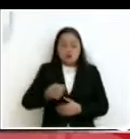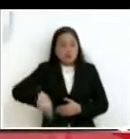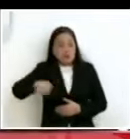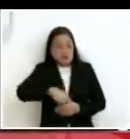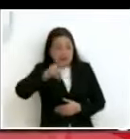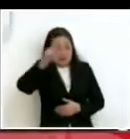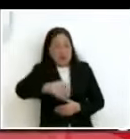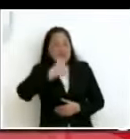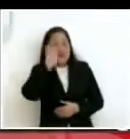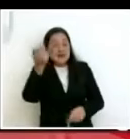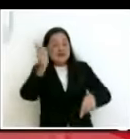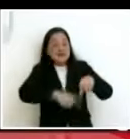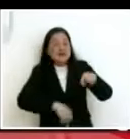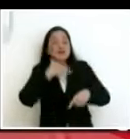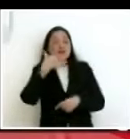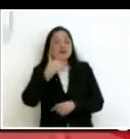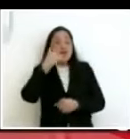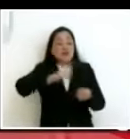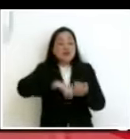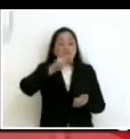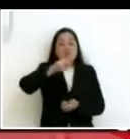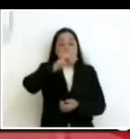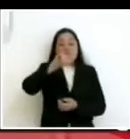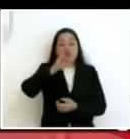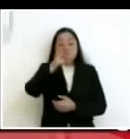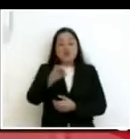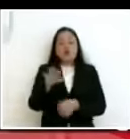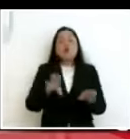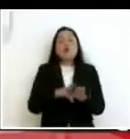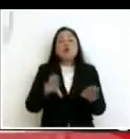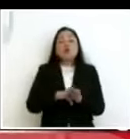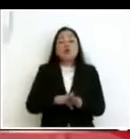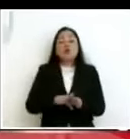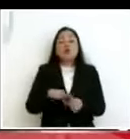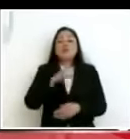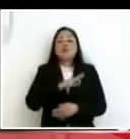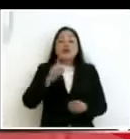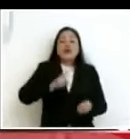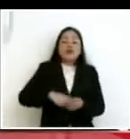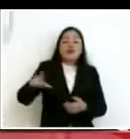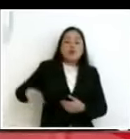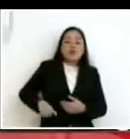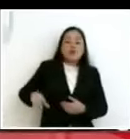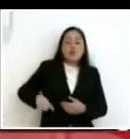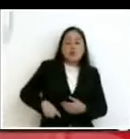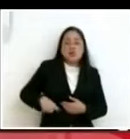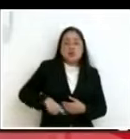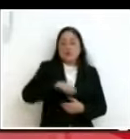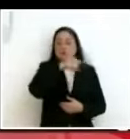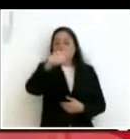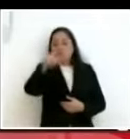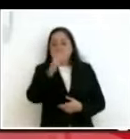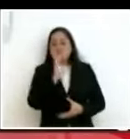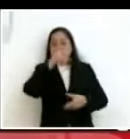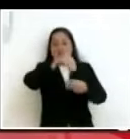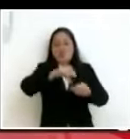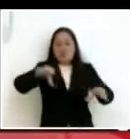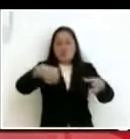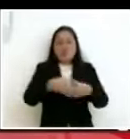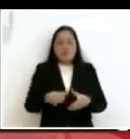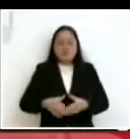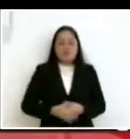presidente López Obrador y está del lado de los delincuentes. Vamos a ver también cómo Andrea Chávez